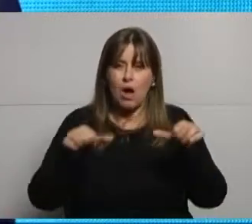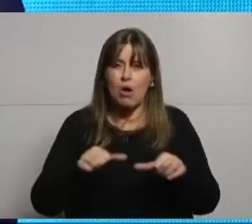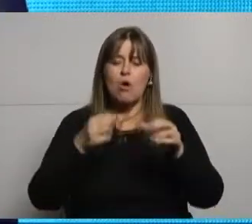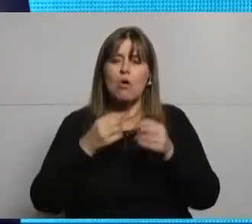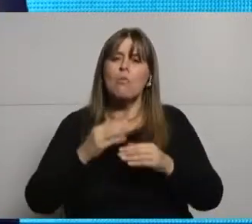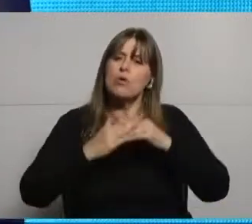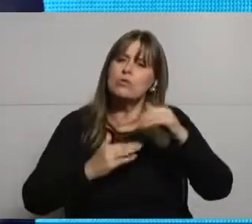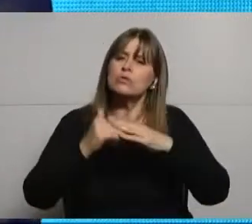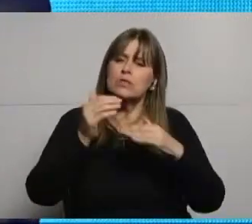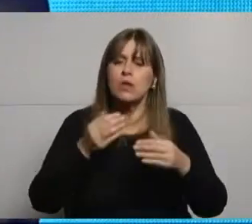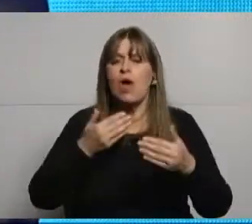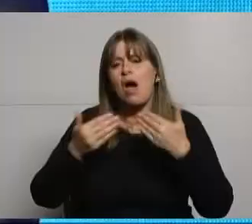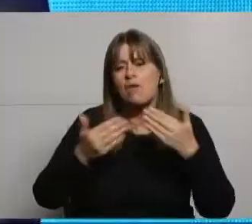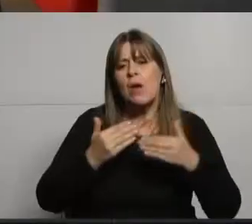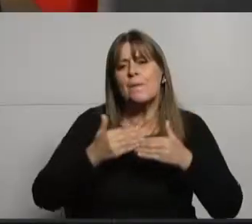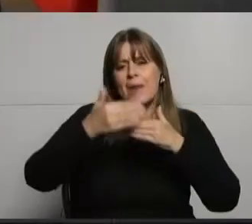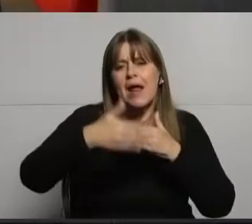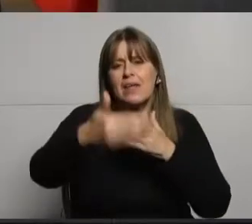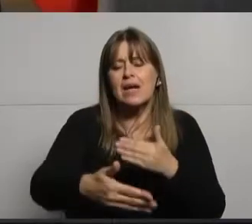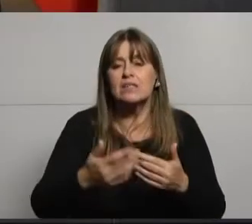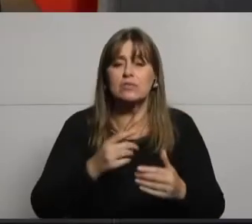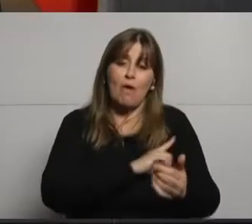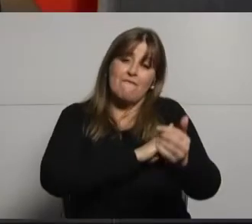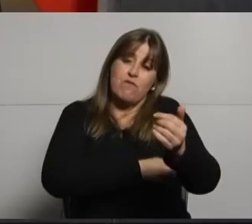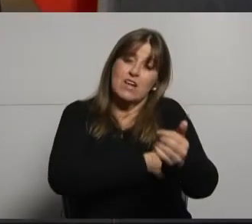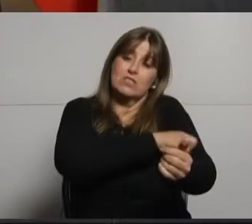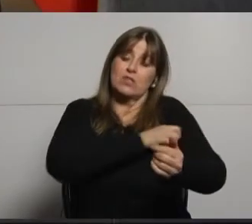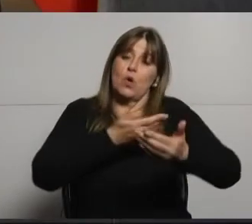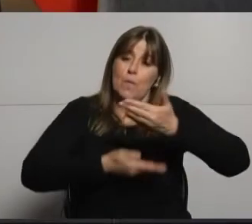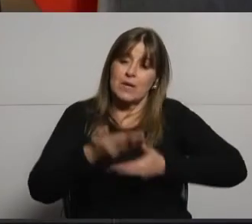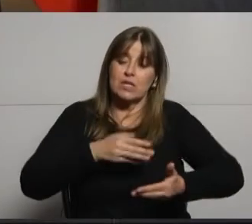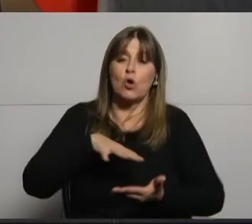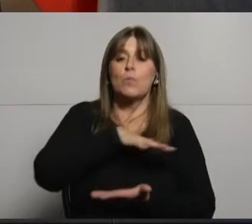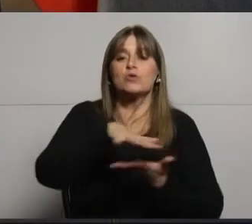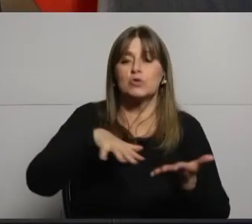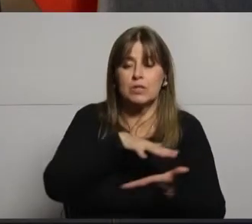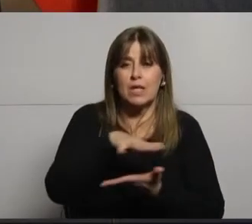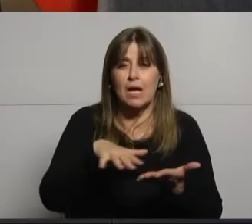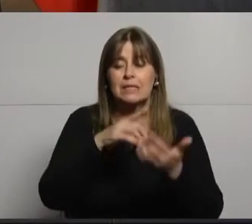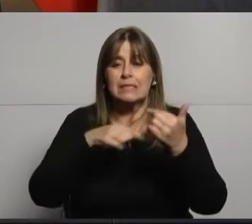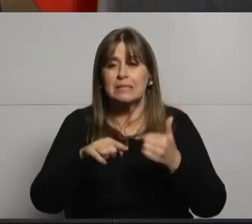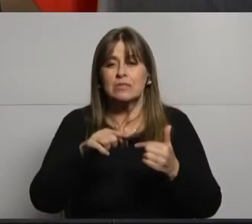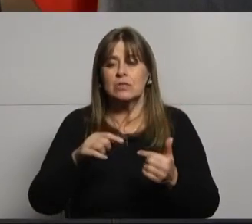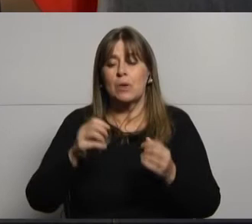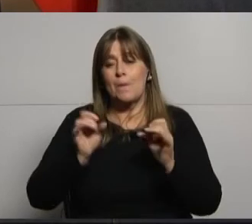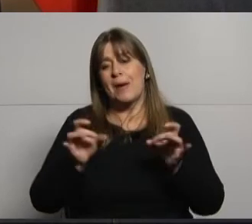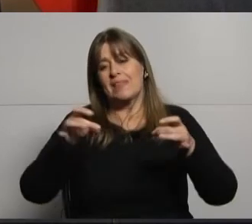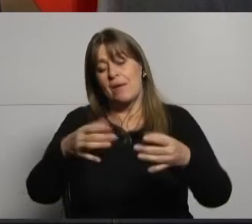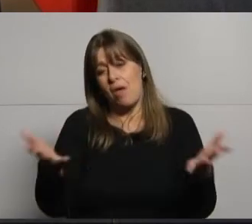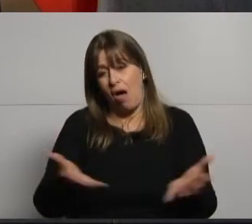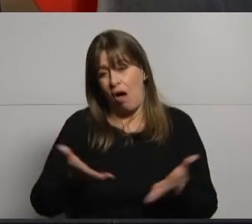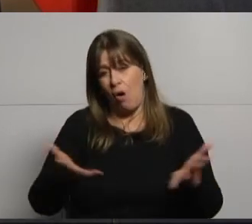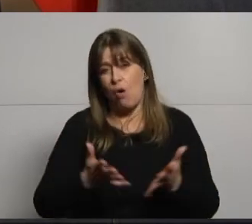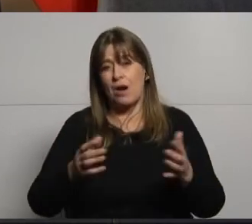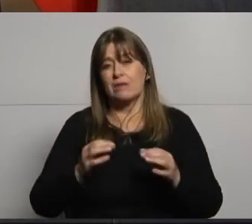se construyen estos diálogos para adelante. Y ese esfuerzo es un esfuerzo compartido como sociedad, sobre todo porque esto de la pandemia es esta la que tenemos